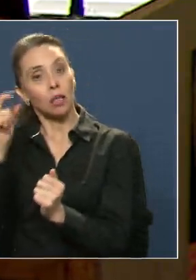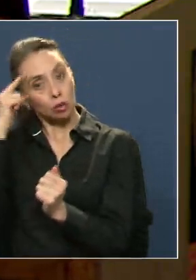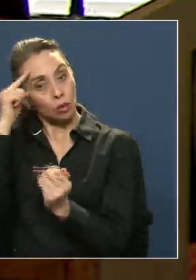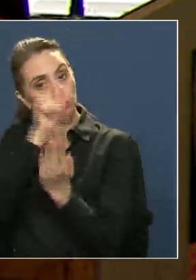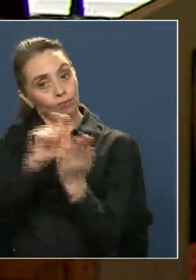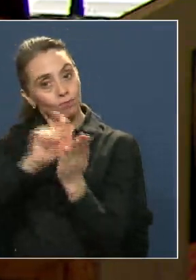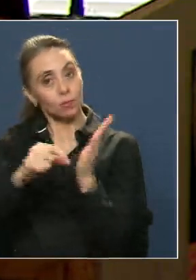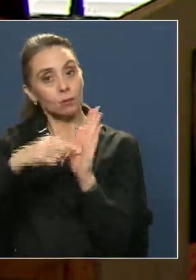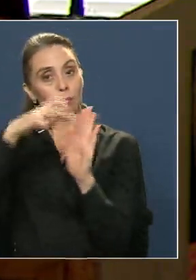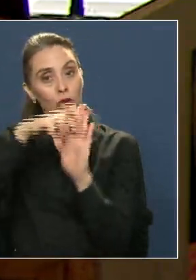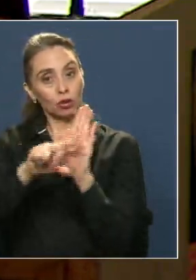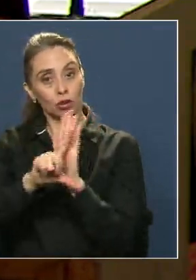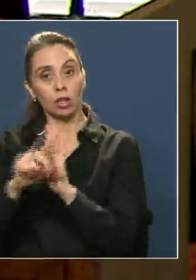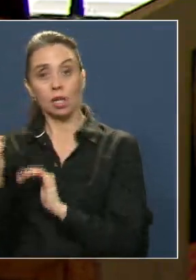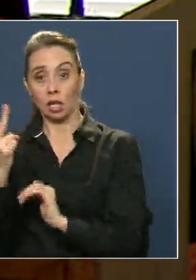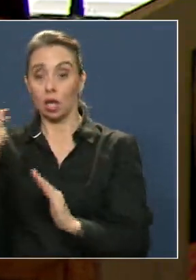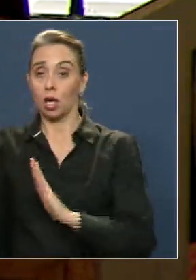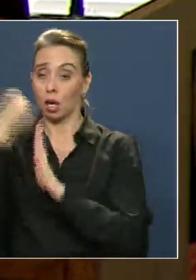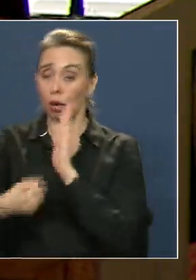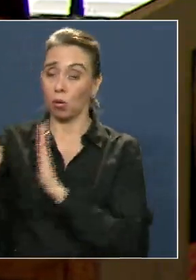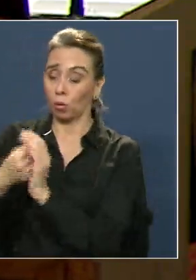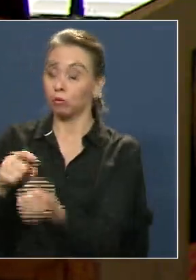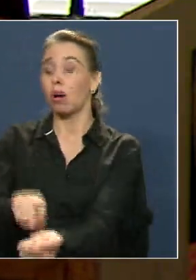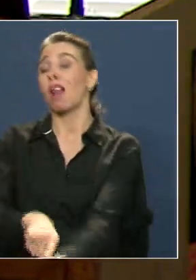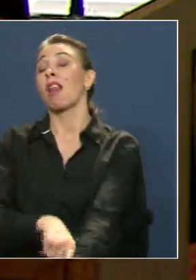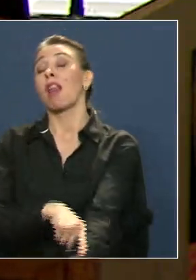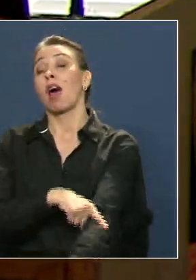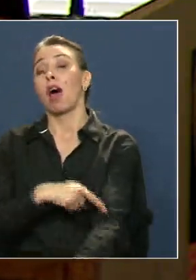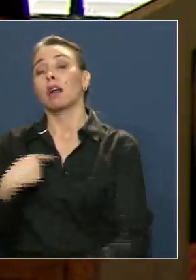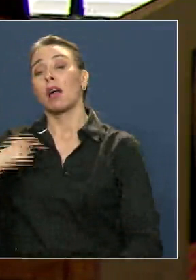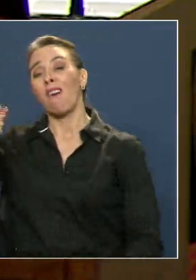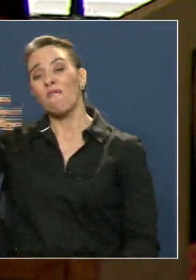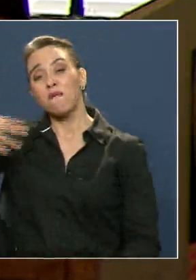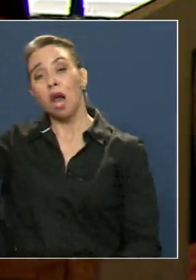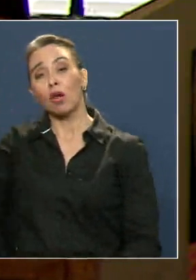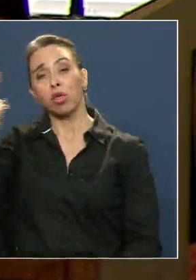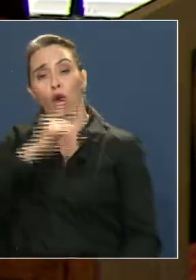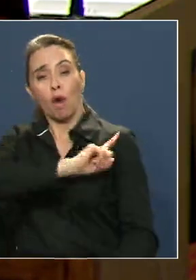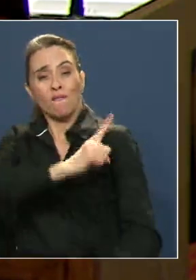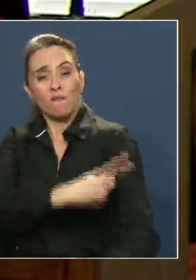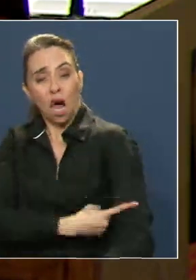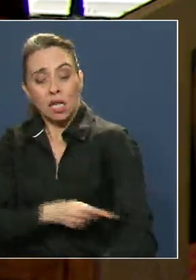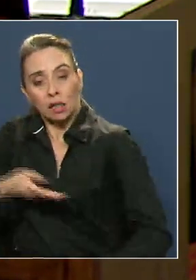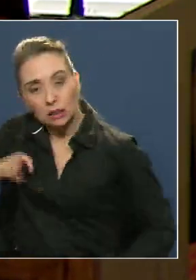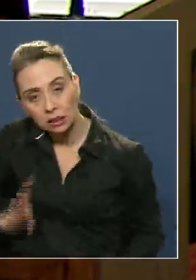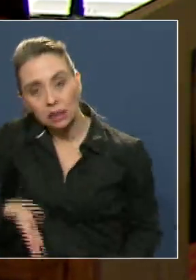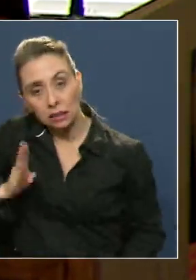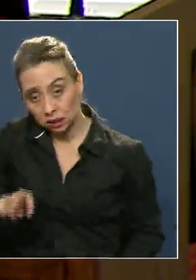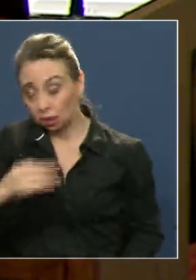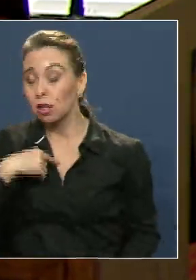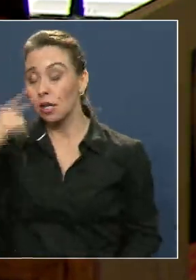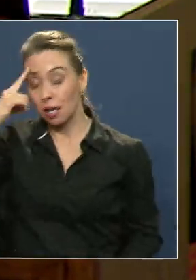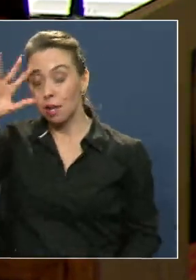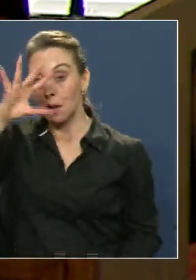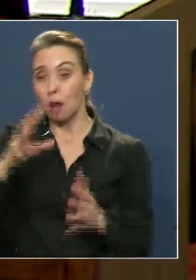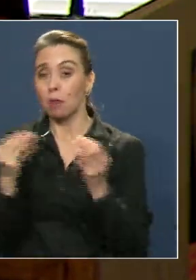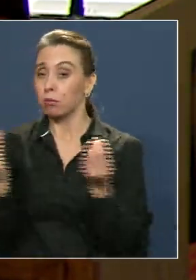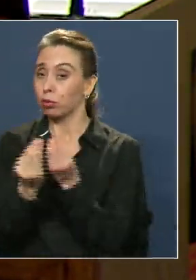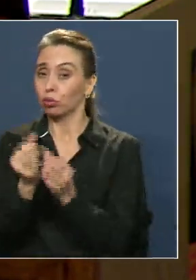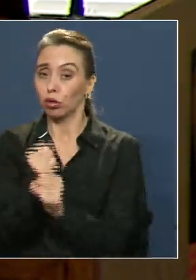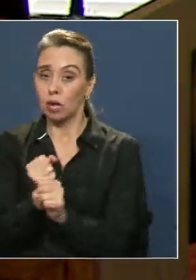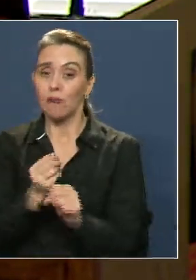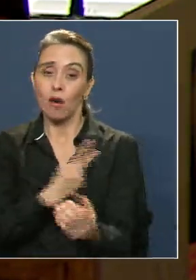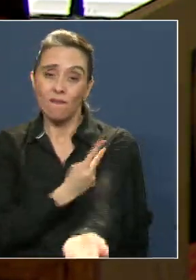iniciativa y ha sido una lucha bien larga y valoro mucho su valentía, su perseverancia, porque ha sido, me imagino, mucho trabajo recorriendo el país,